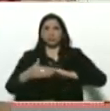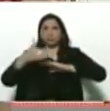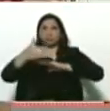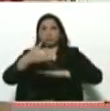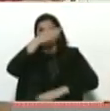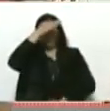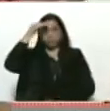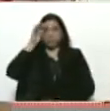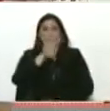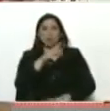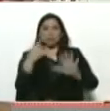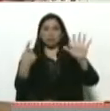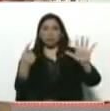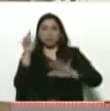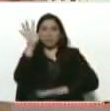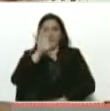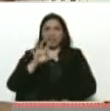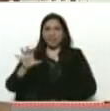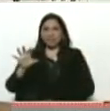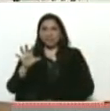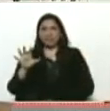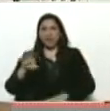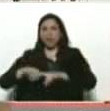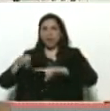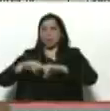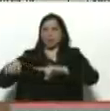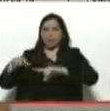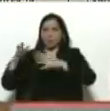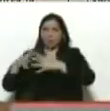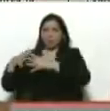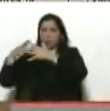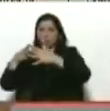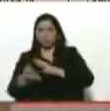46 países de súbditos del imperialismo norteamericano.